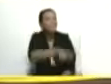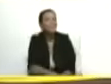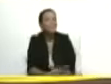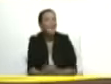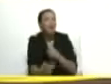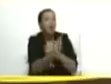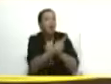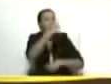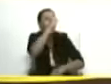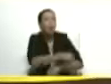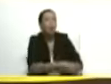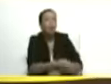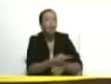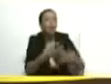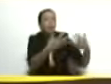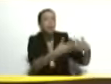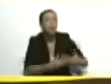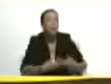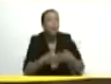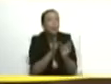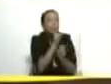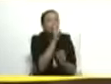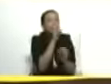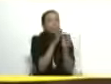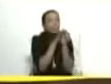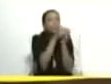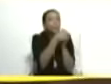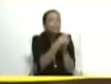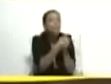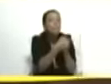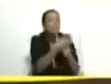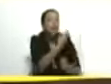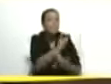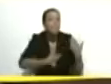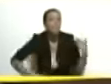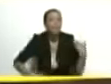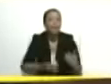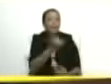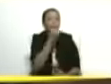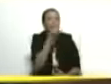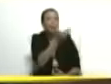orden, pretenden cubrirla para lanzar la trastada.